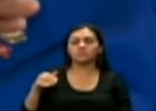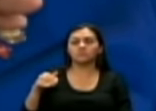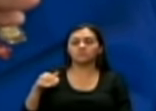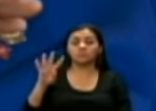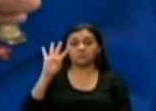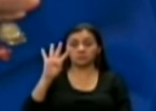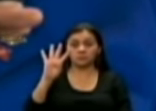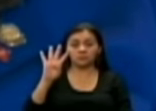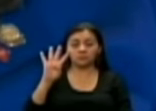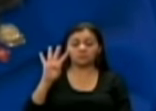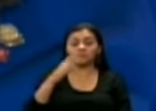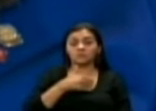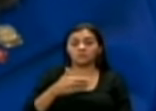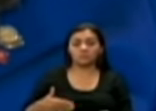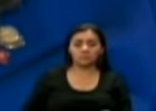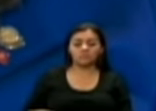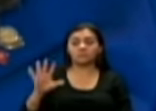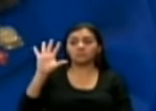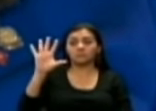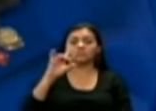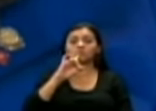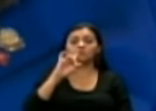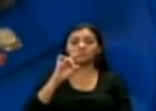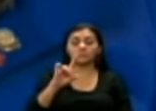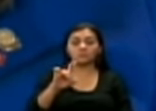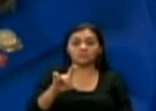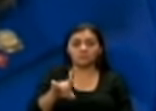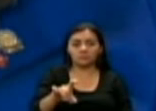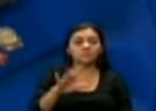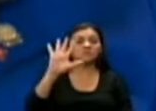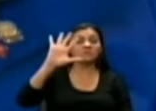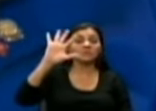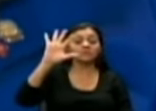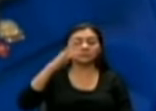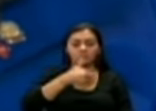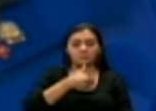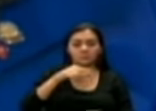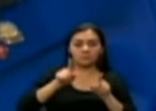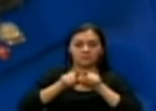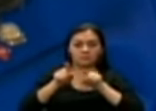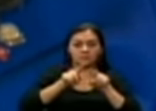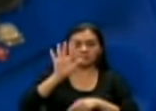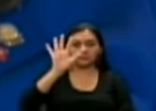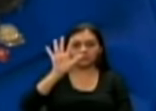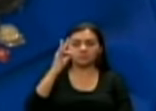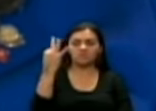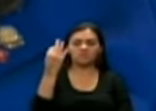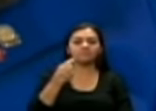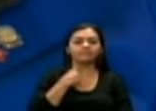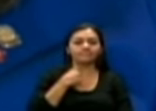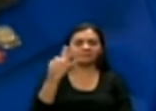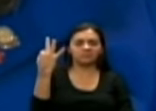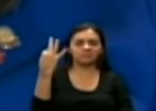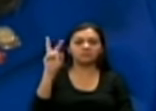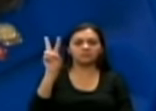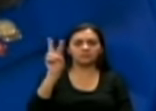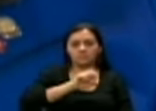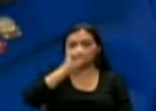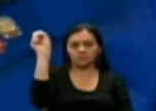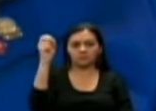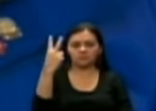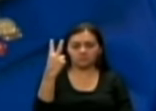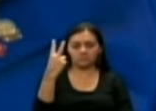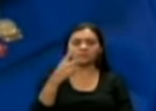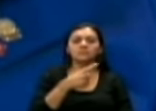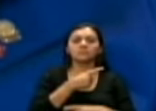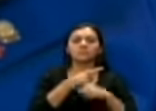Participamos en 5 procesos electorales presidenciales, 3 de ellos no los ganamos y 2 hemos ganado.